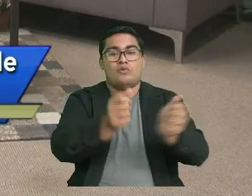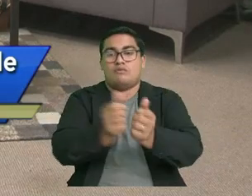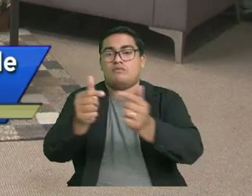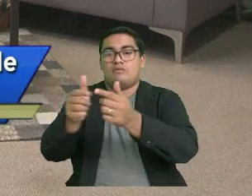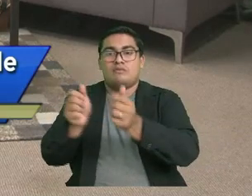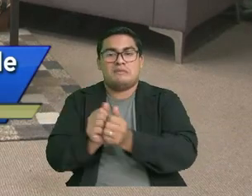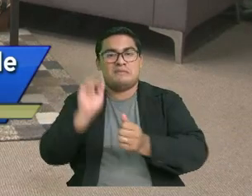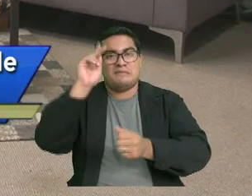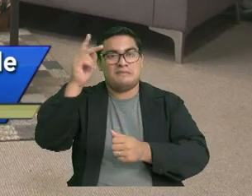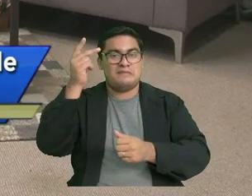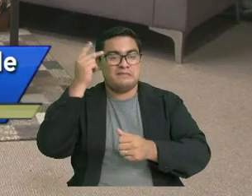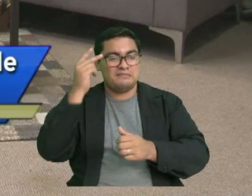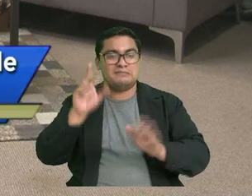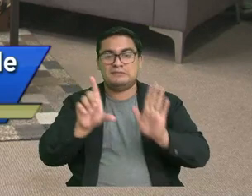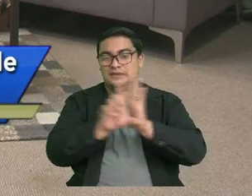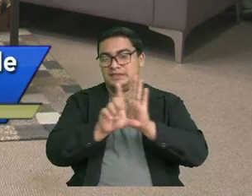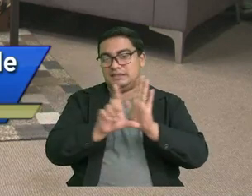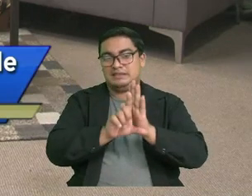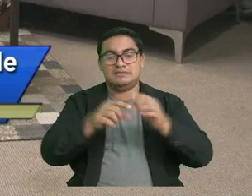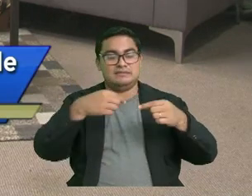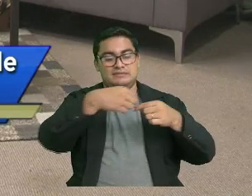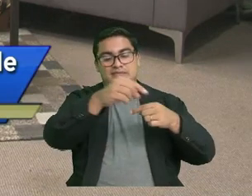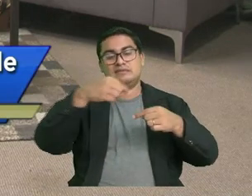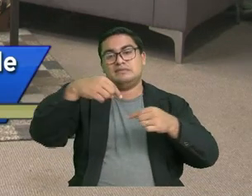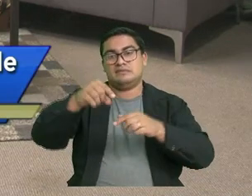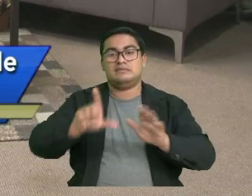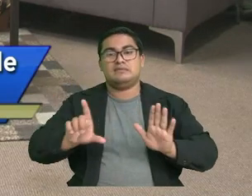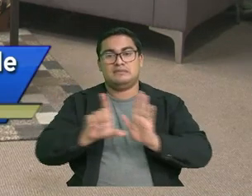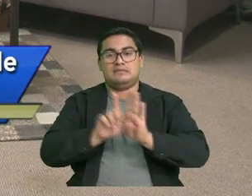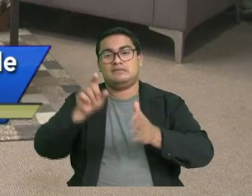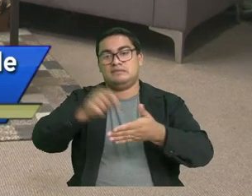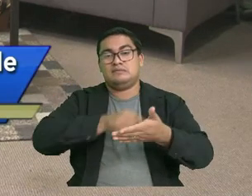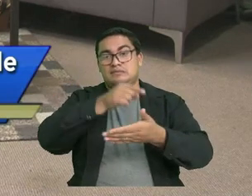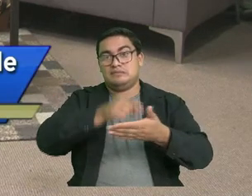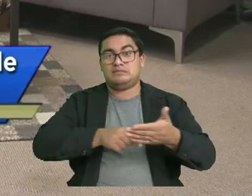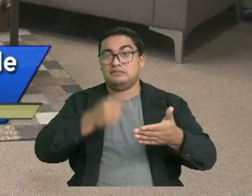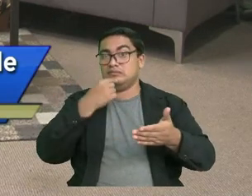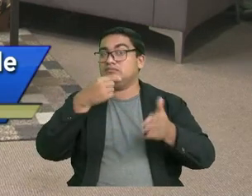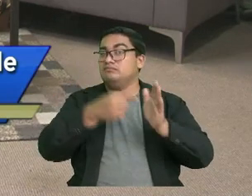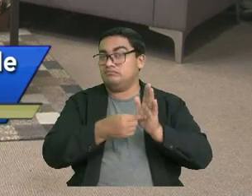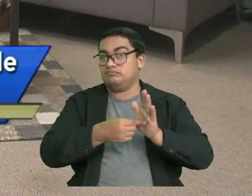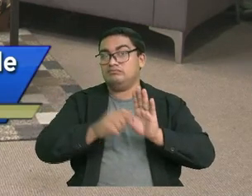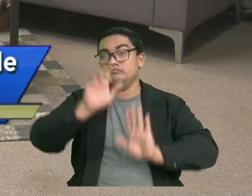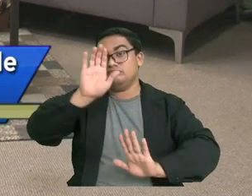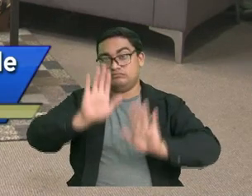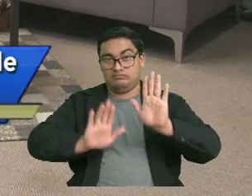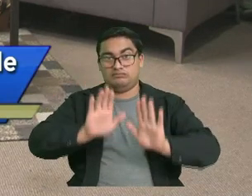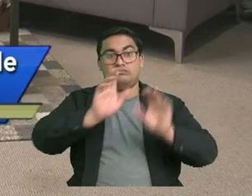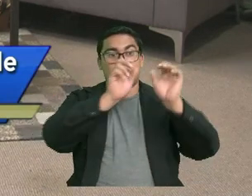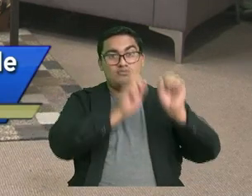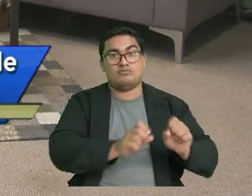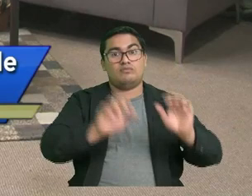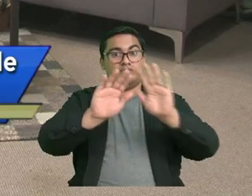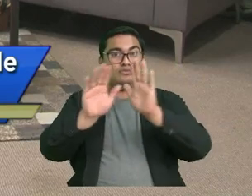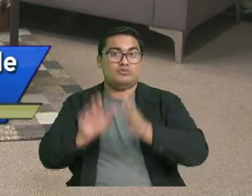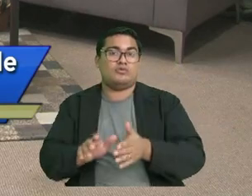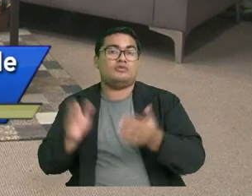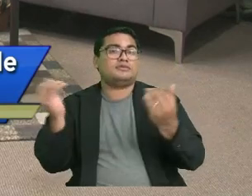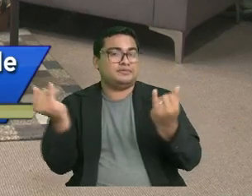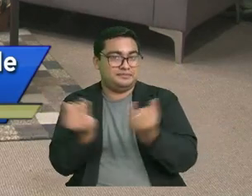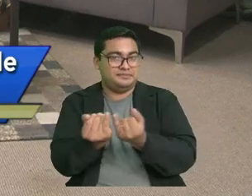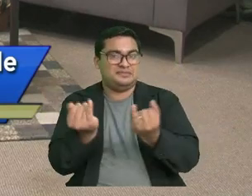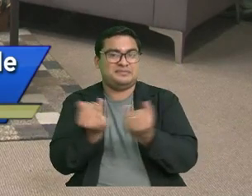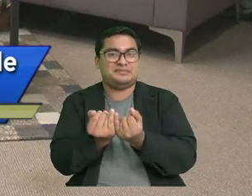con la ley de municipio y la ley electoral que mandata la participación de